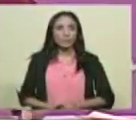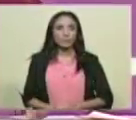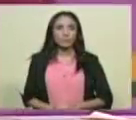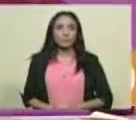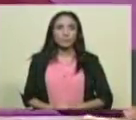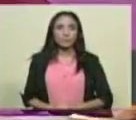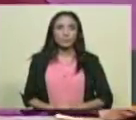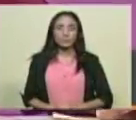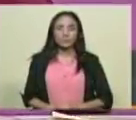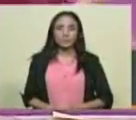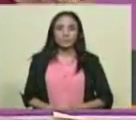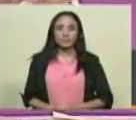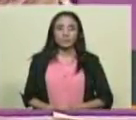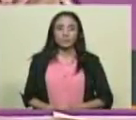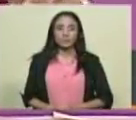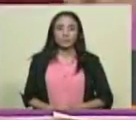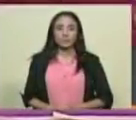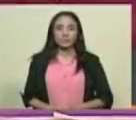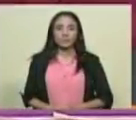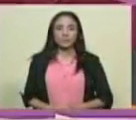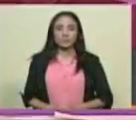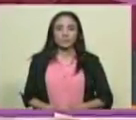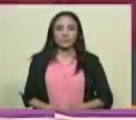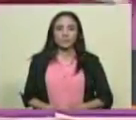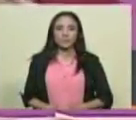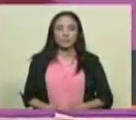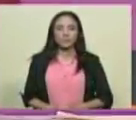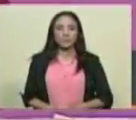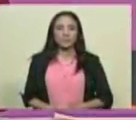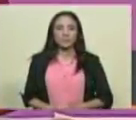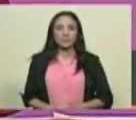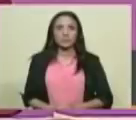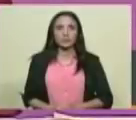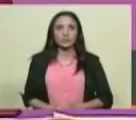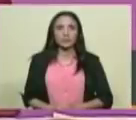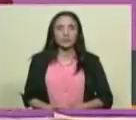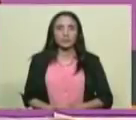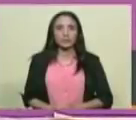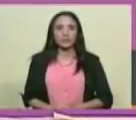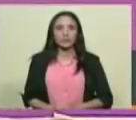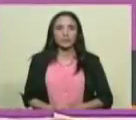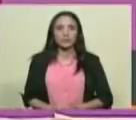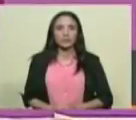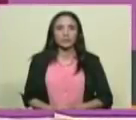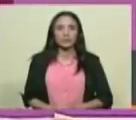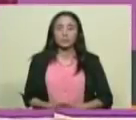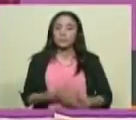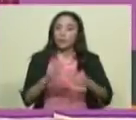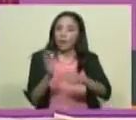Y entonces, como dijo Blanca, Blanquita de Caut,